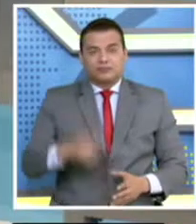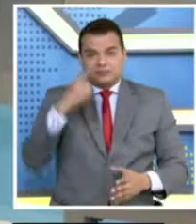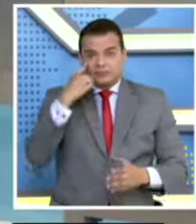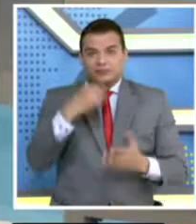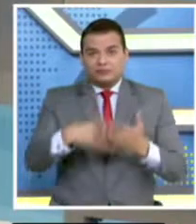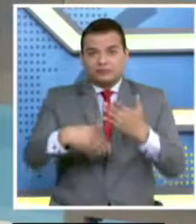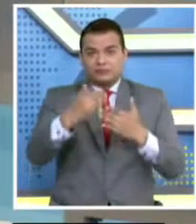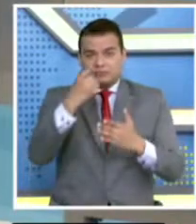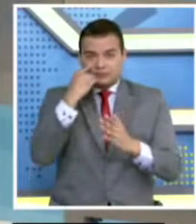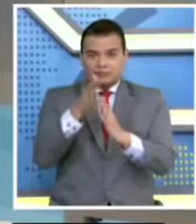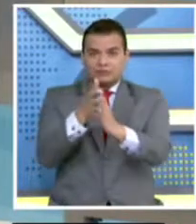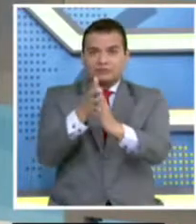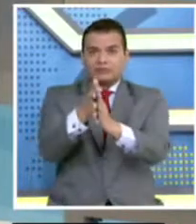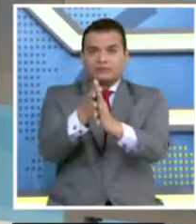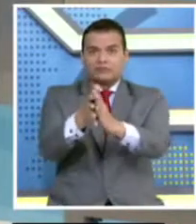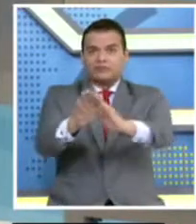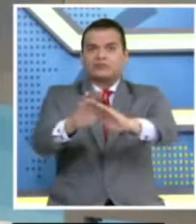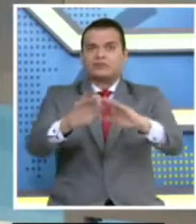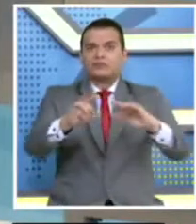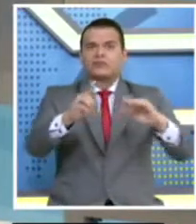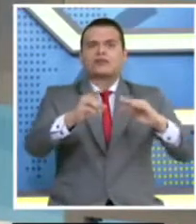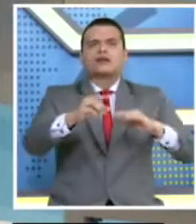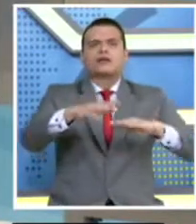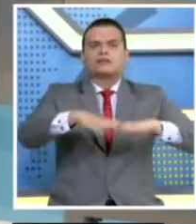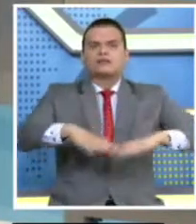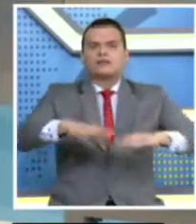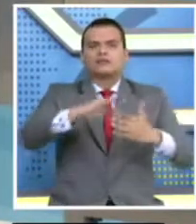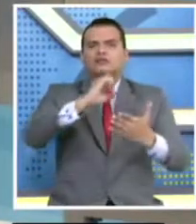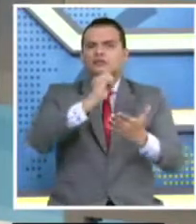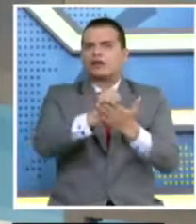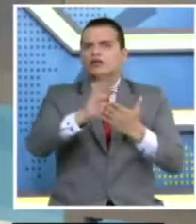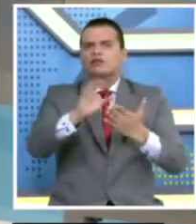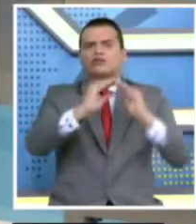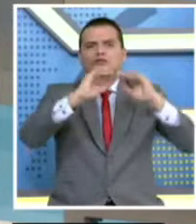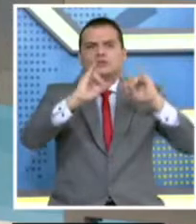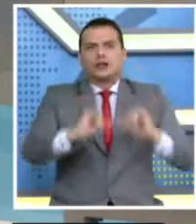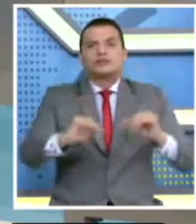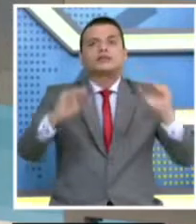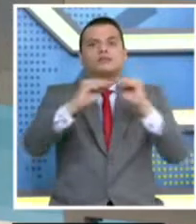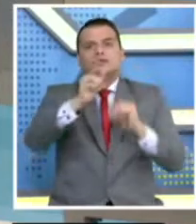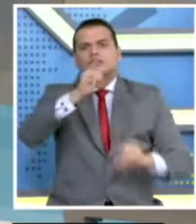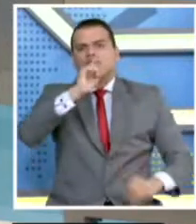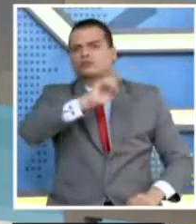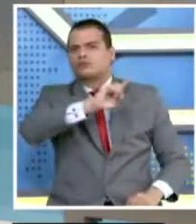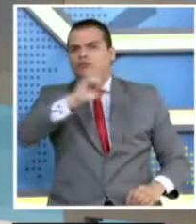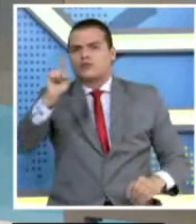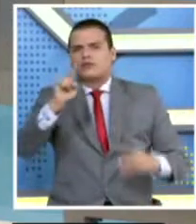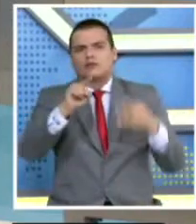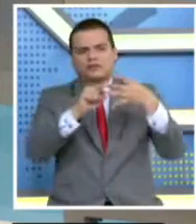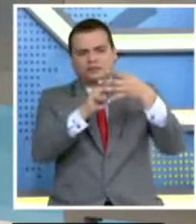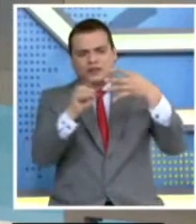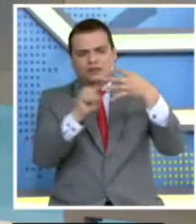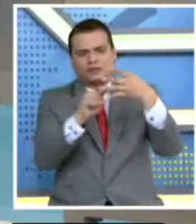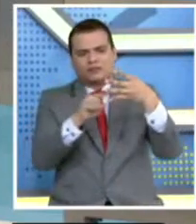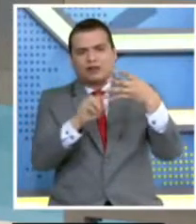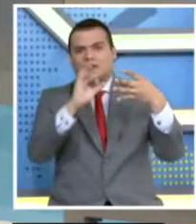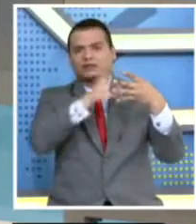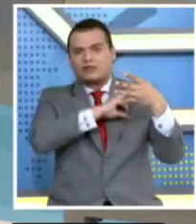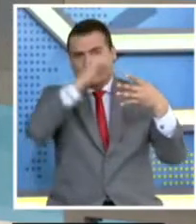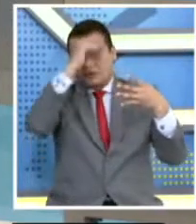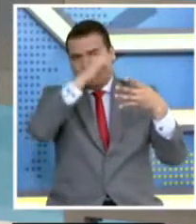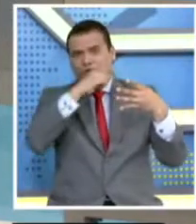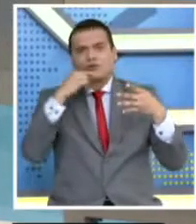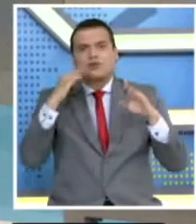Iniciamos con las noticias. Toques de queda y ley seca sectorizados en Cali durante los próximos tres fines de semana con puente